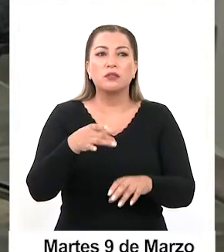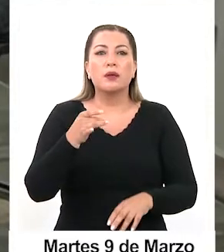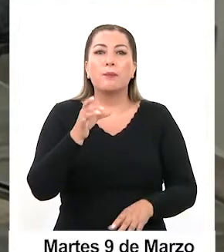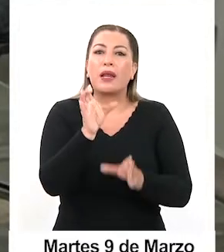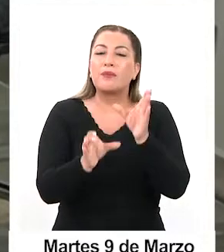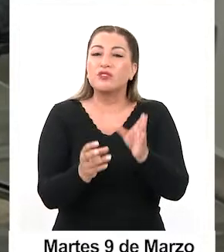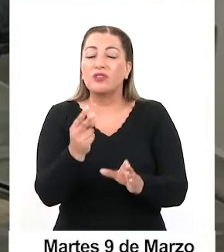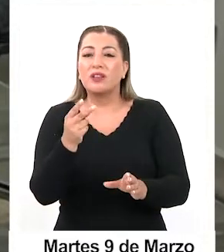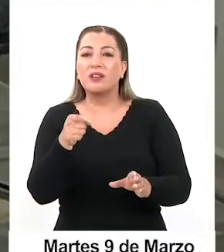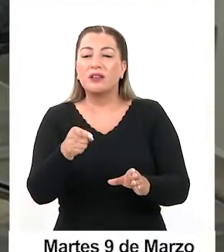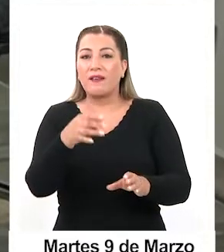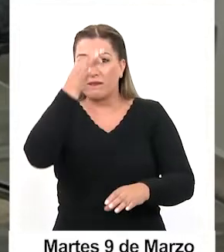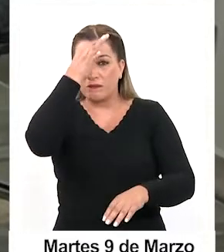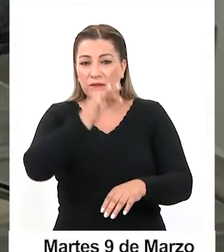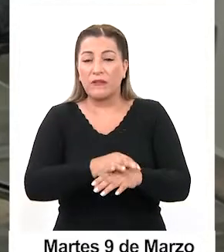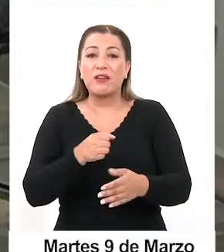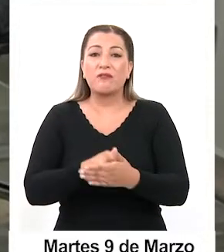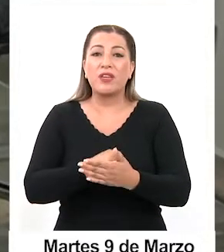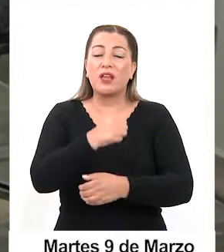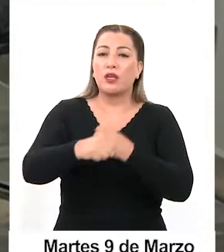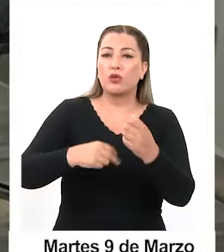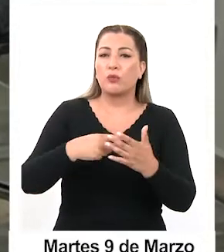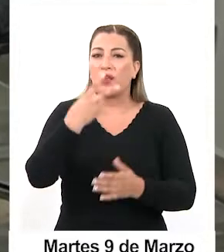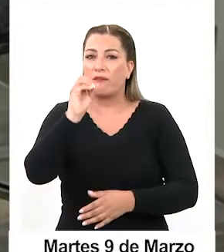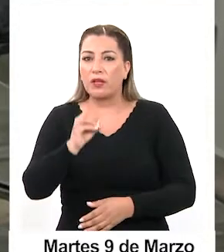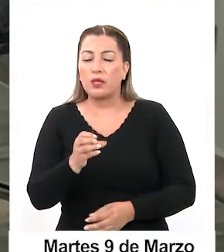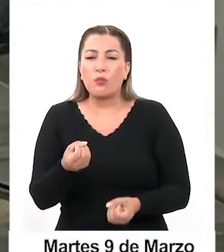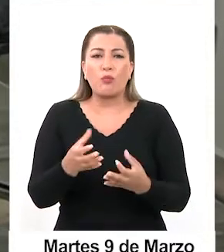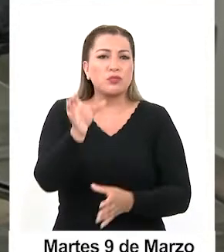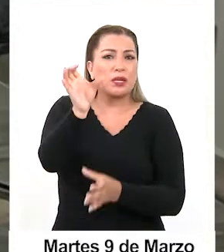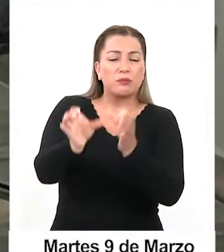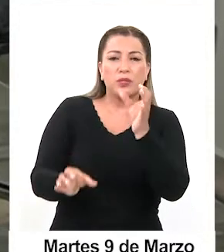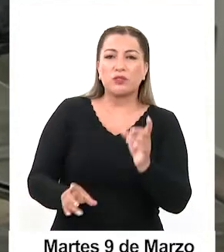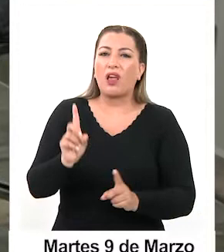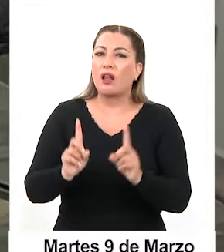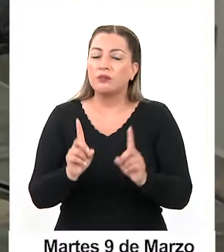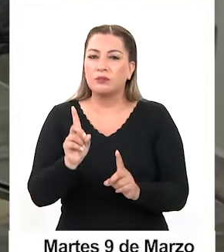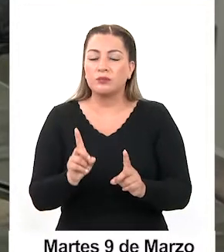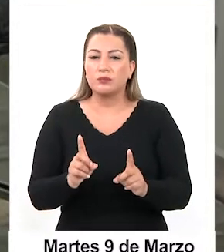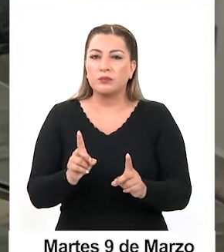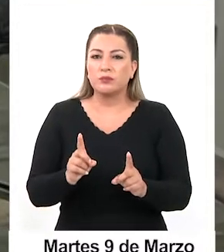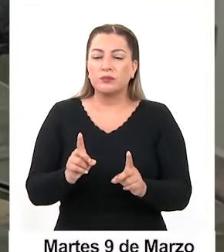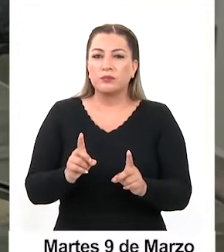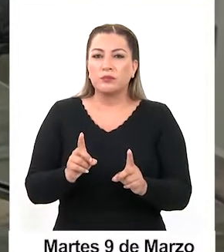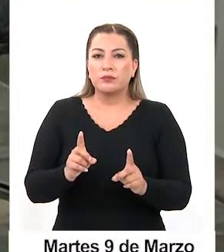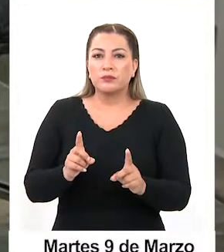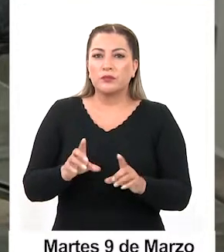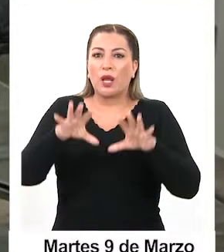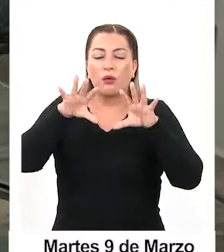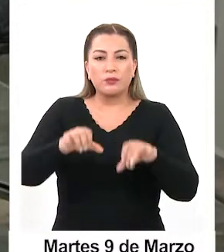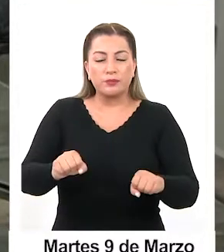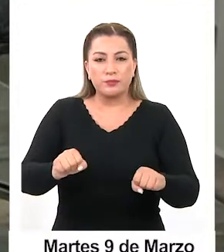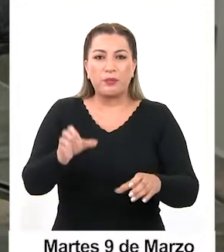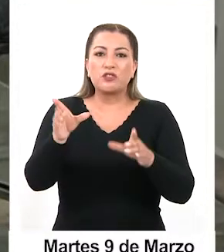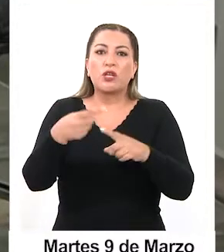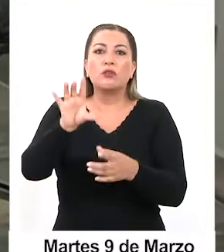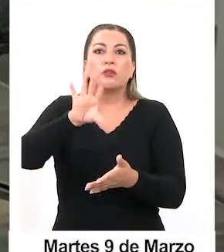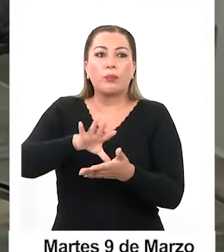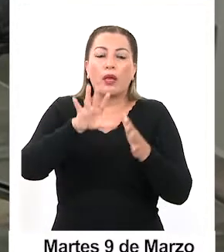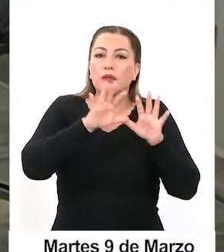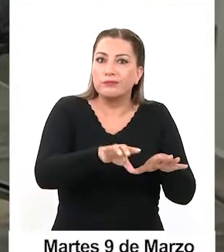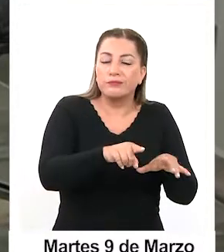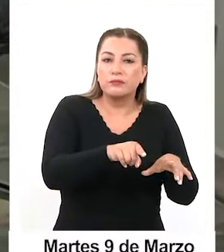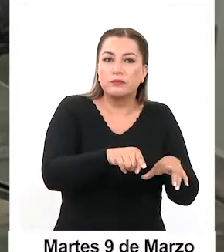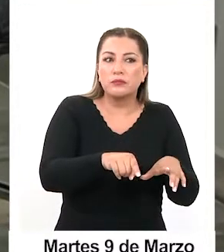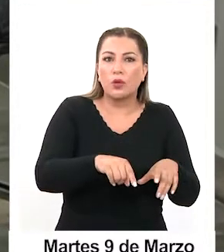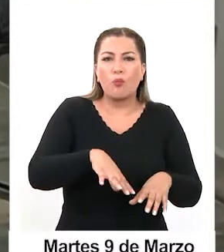residentes, pero a fines de 2020 se comenzó a ver que la mayoría, incluso en algunos casos, estaban ocupadas por migrantes. Pero ¿hubo